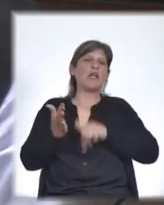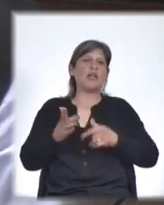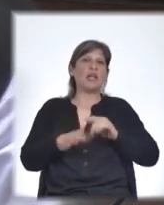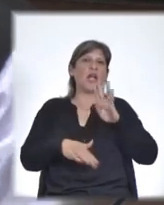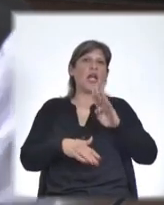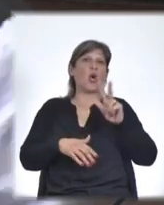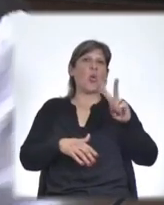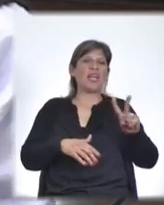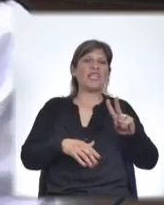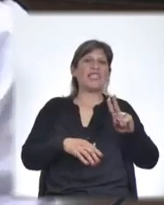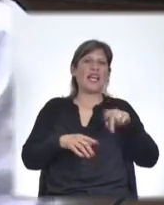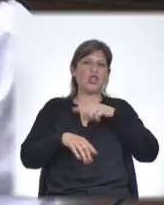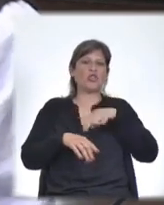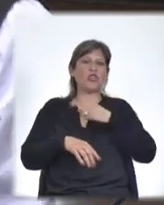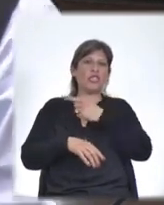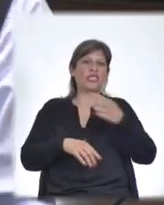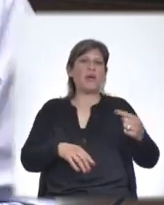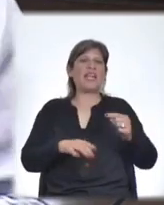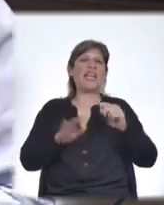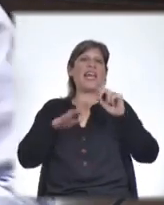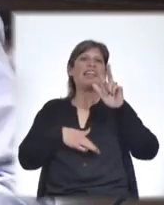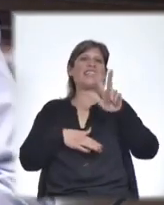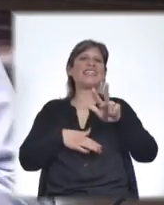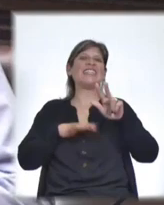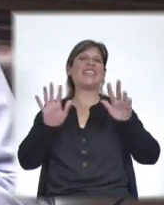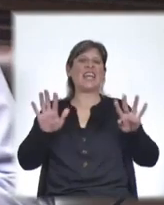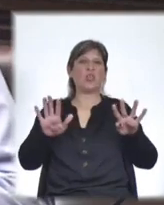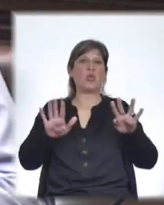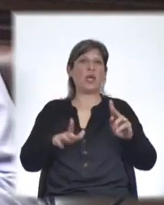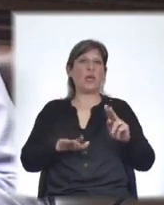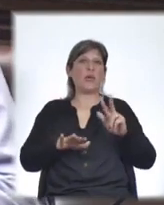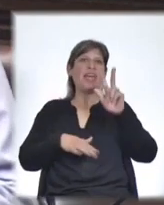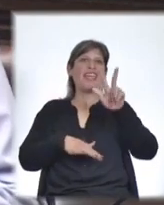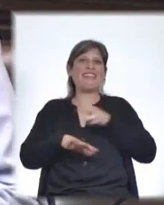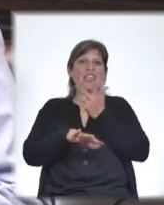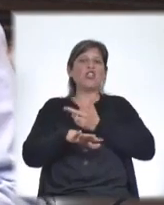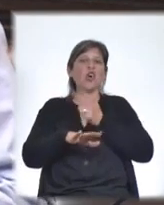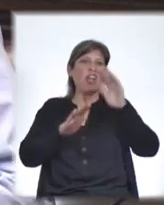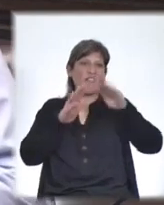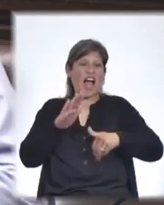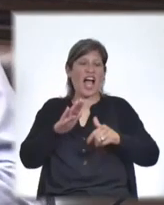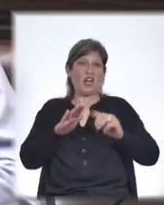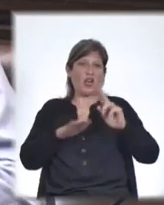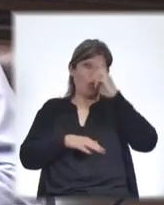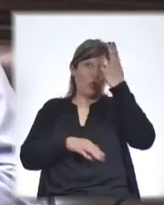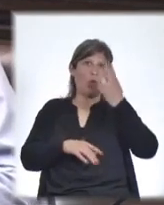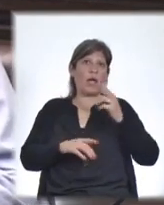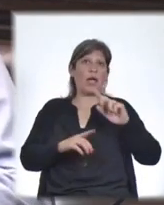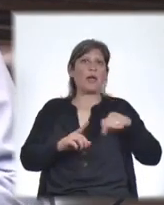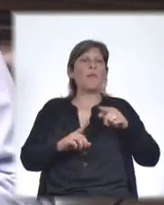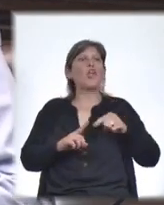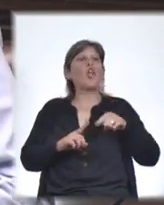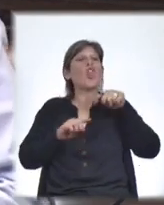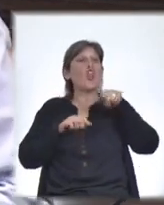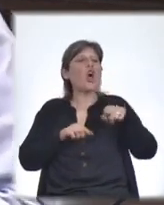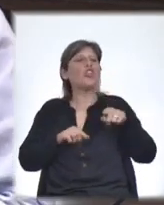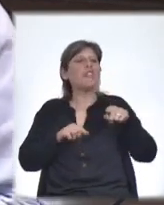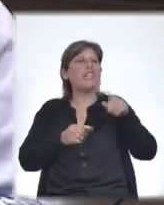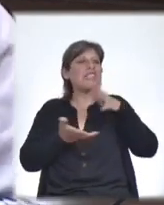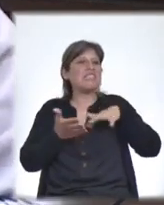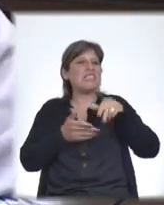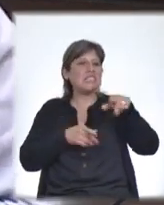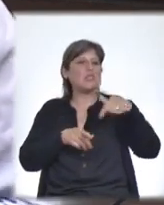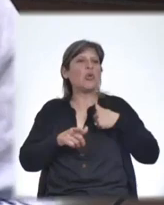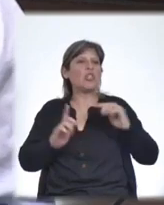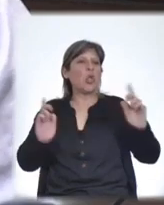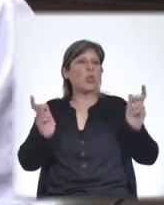42 horas semanales a 39. 3 horas en promedio bajaron en el Uruguay. Pero ¿dónde se ocasionó esta reducción de las